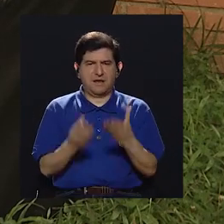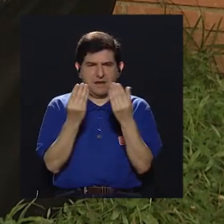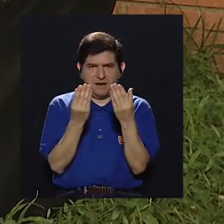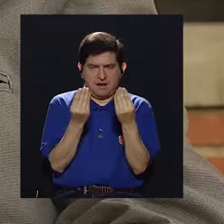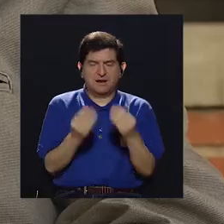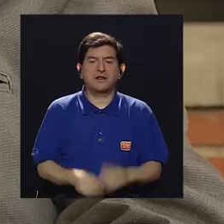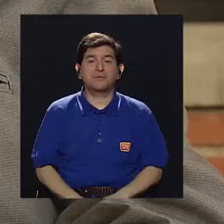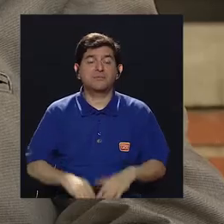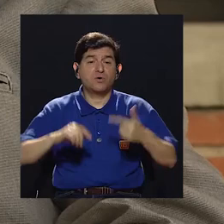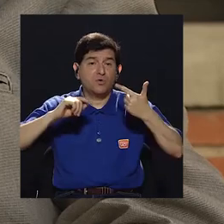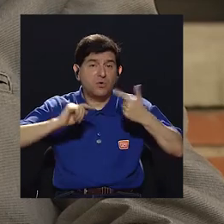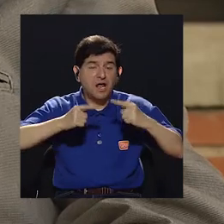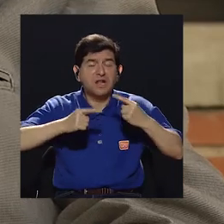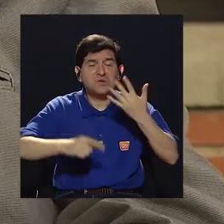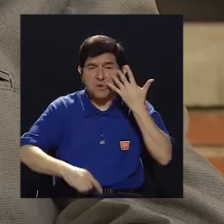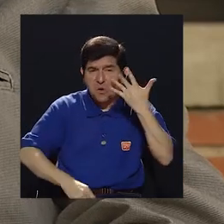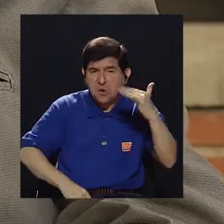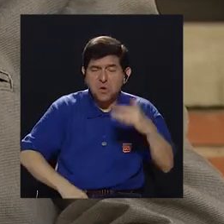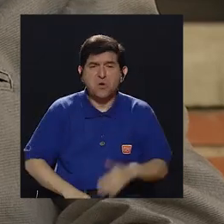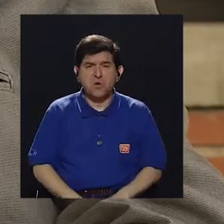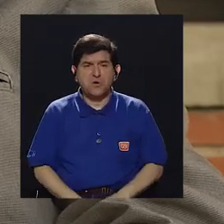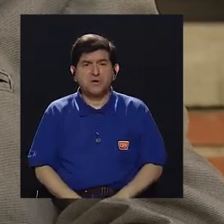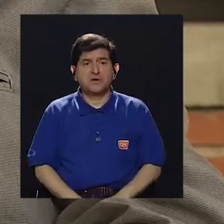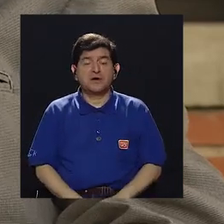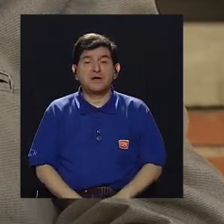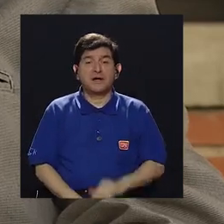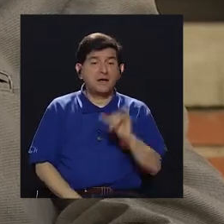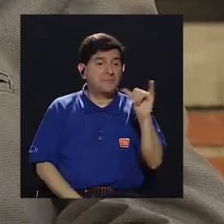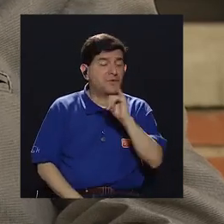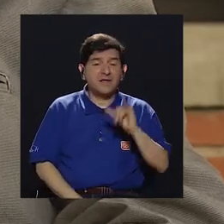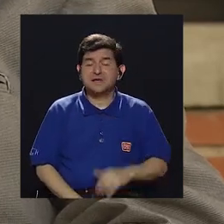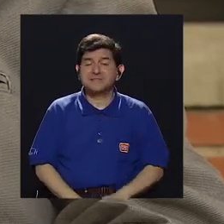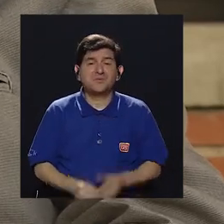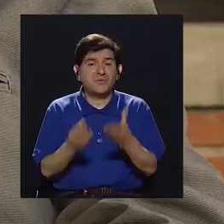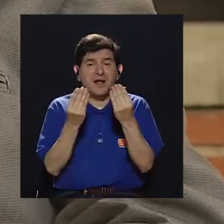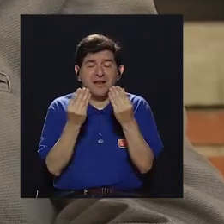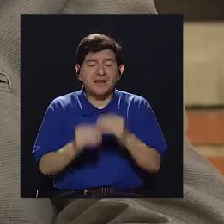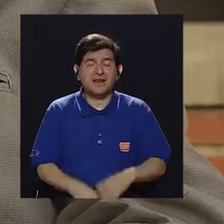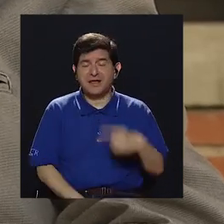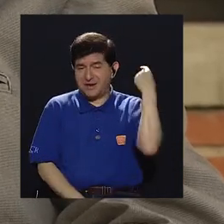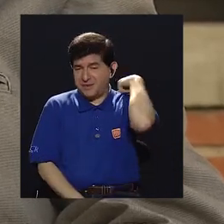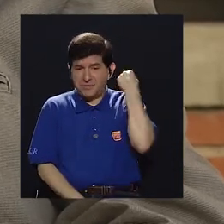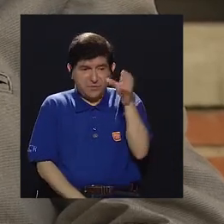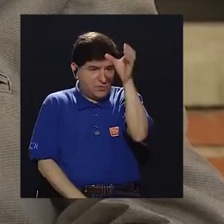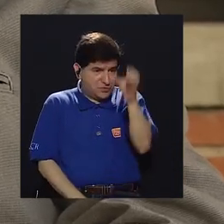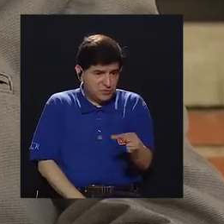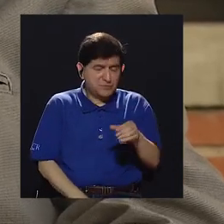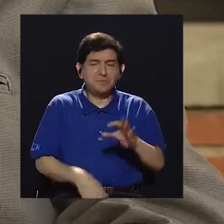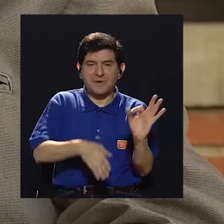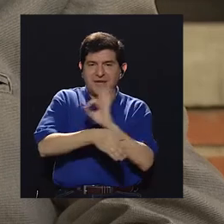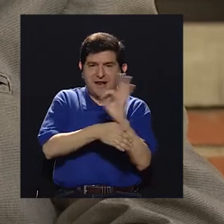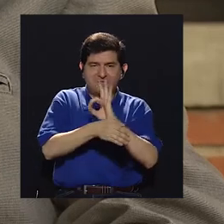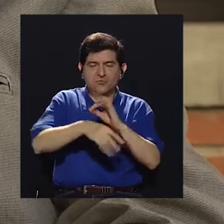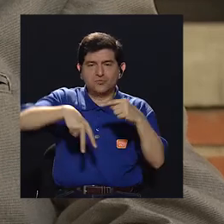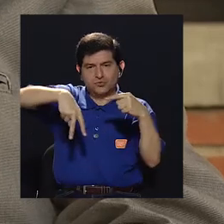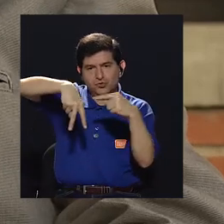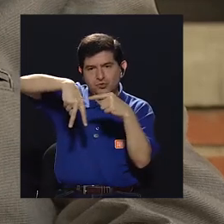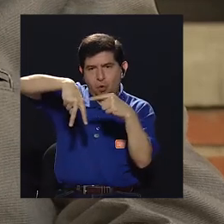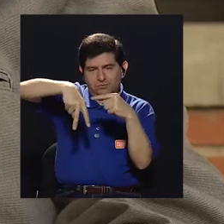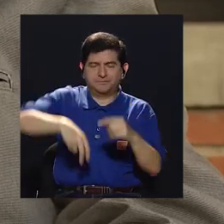a la ciática porque produce un dolor parecido y produce un dolor parecido porque los mismos nervios de la columna vertebral son los que hacen que la cadera